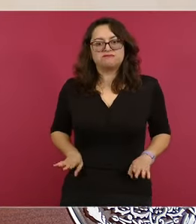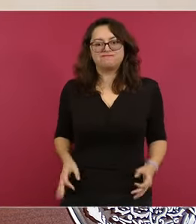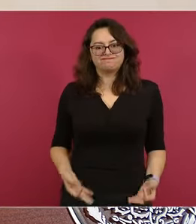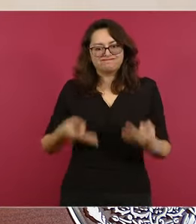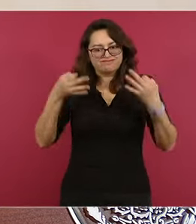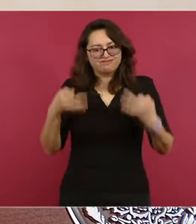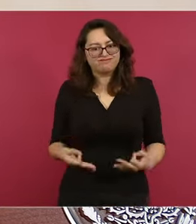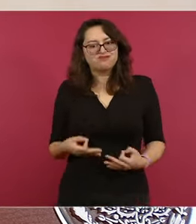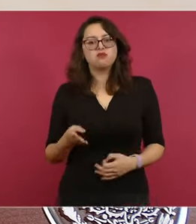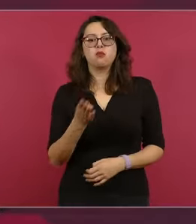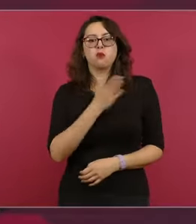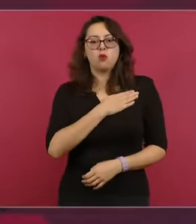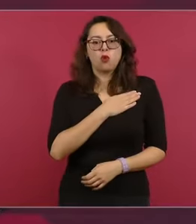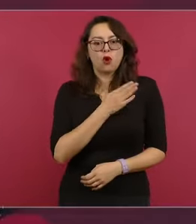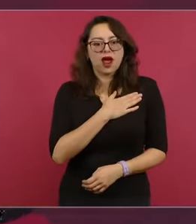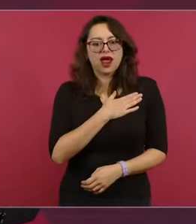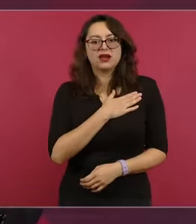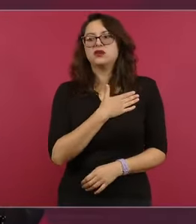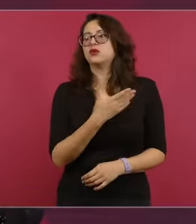ciudadano,